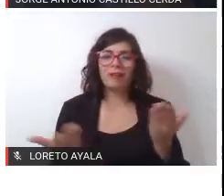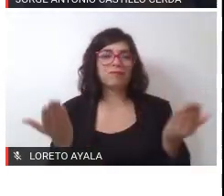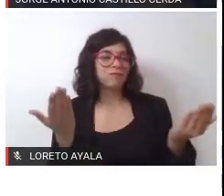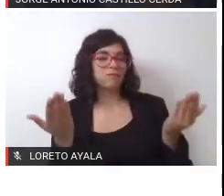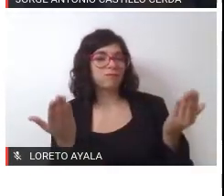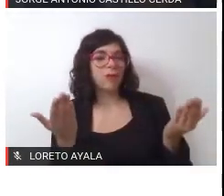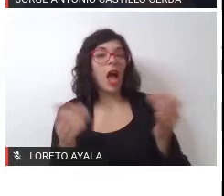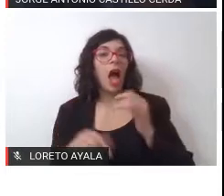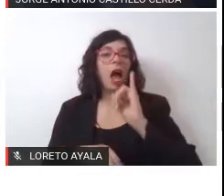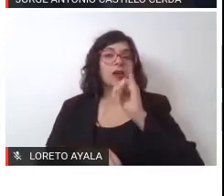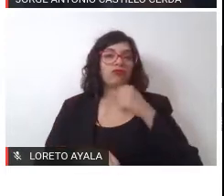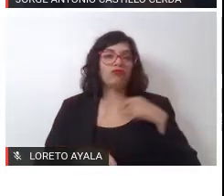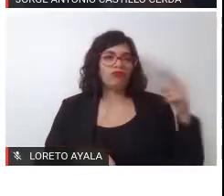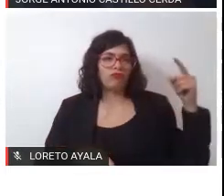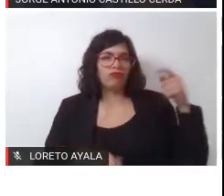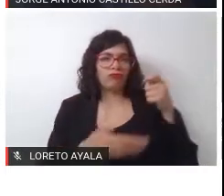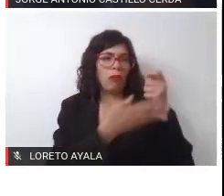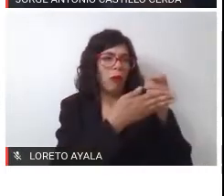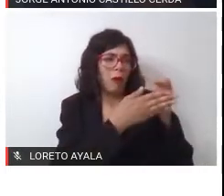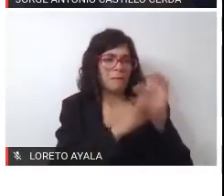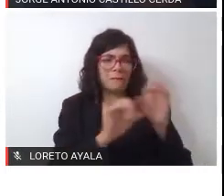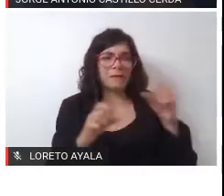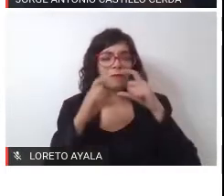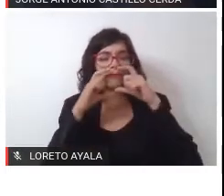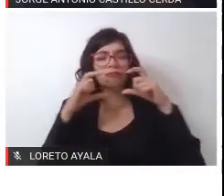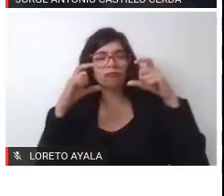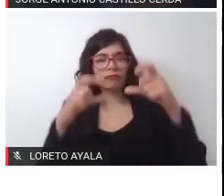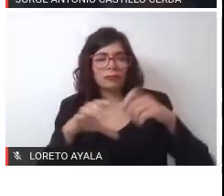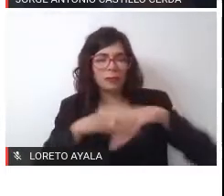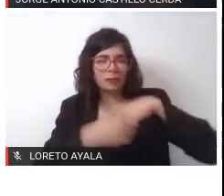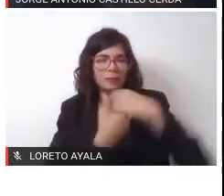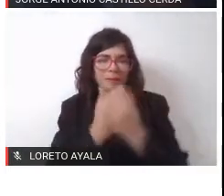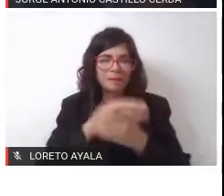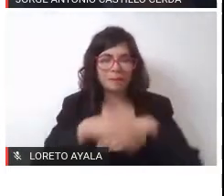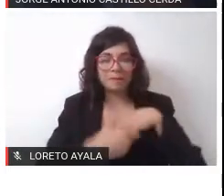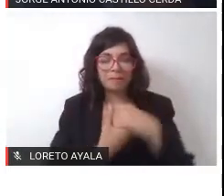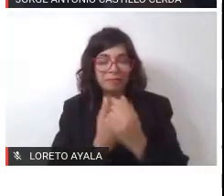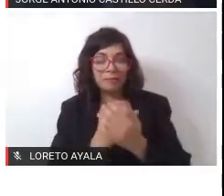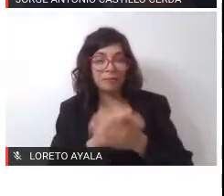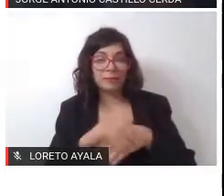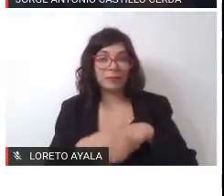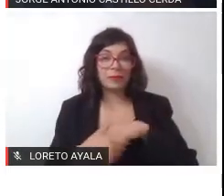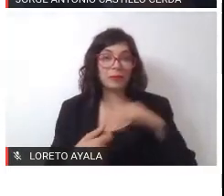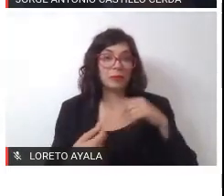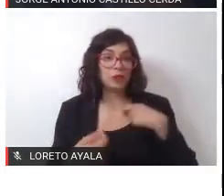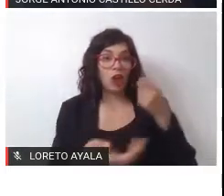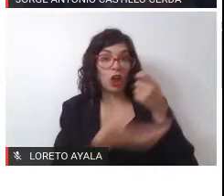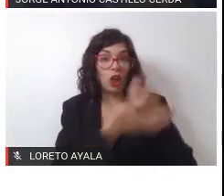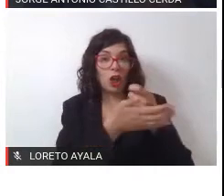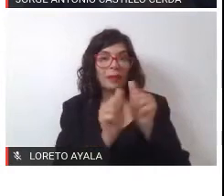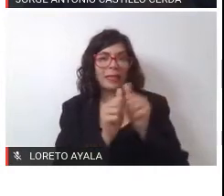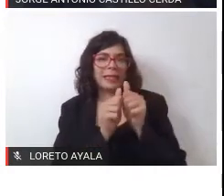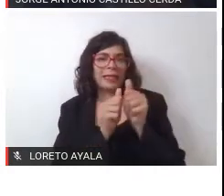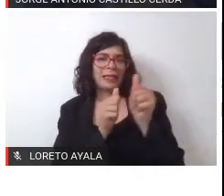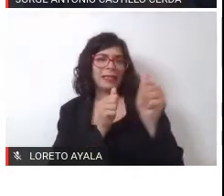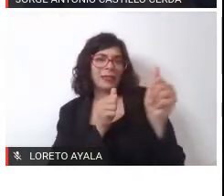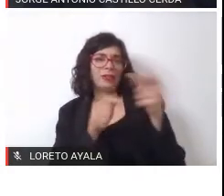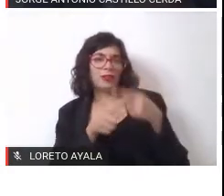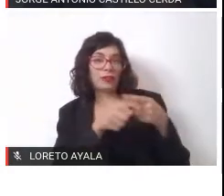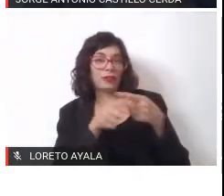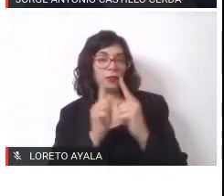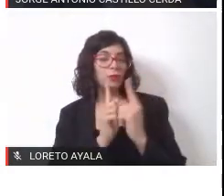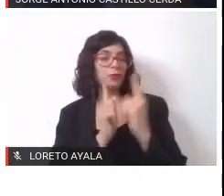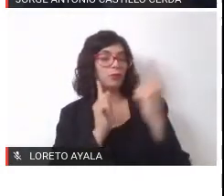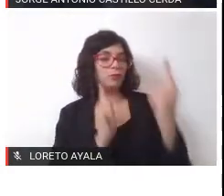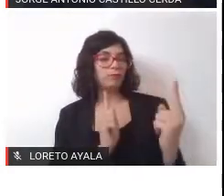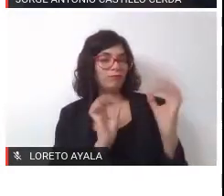de comprar, me saqué mi mascarilla, me lavé las manos y cuando estaba comprando mantuve mi distancia social. Esa